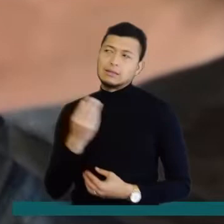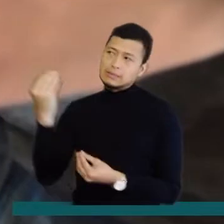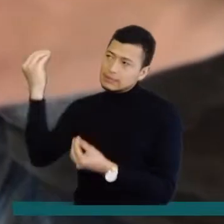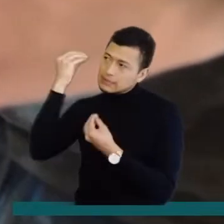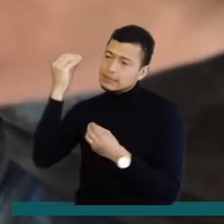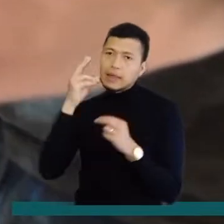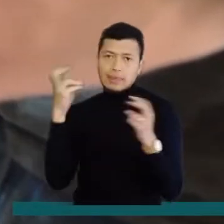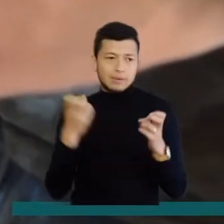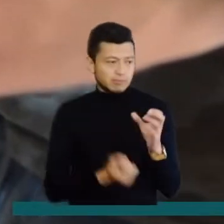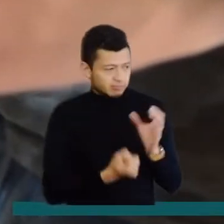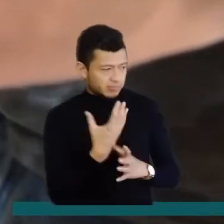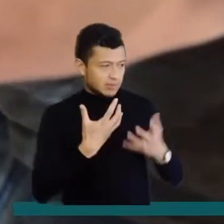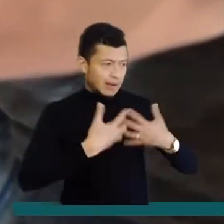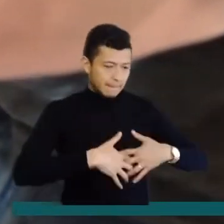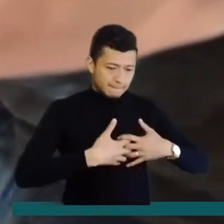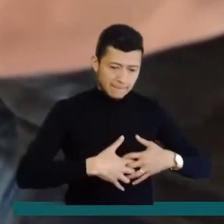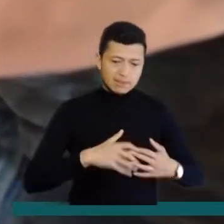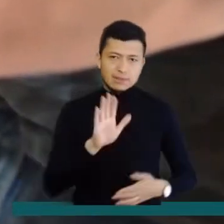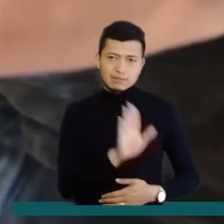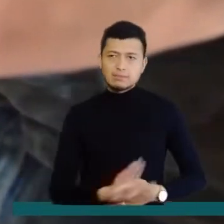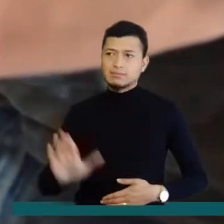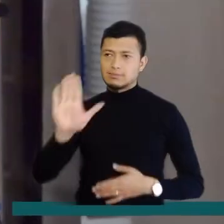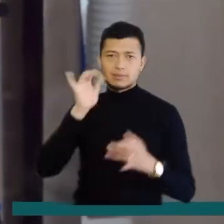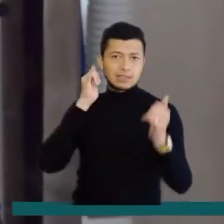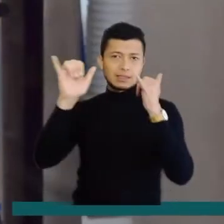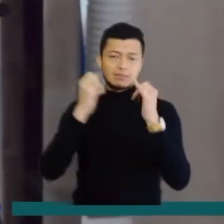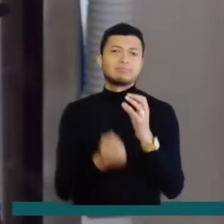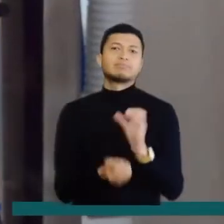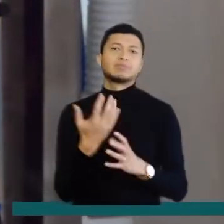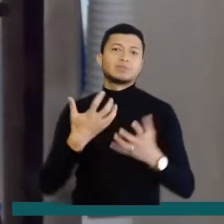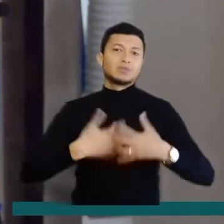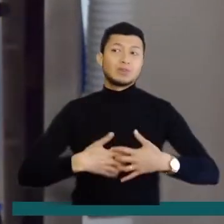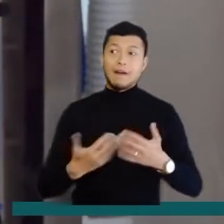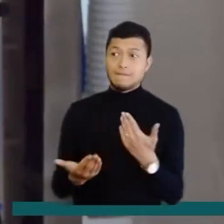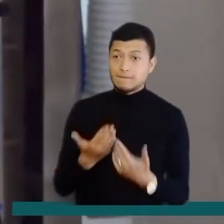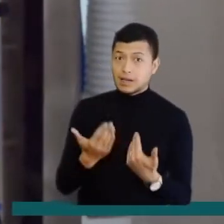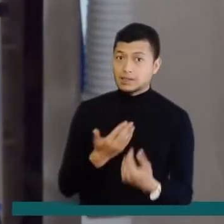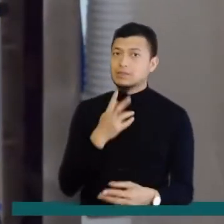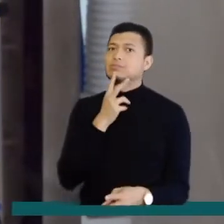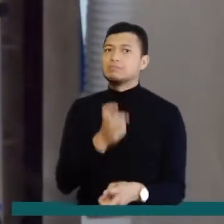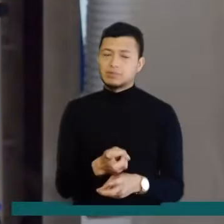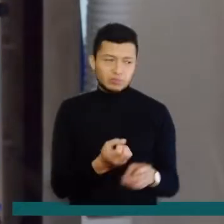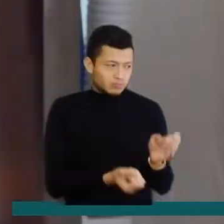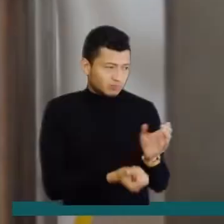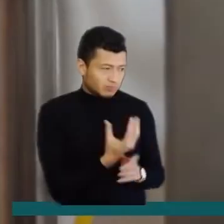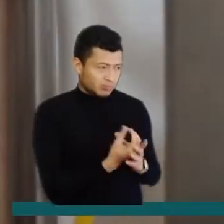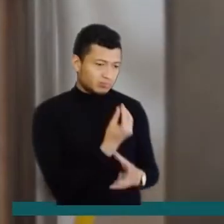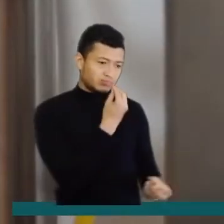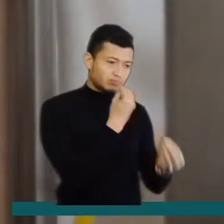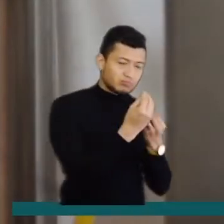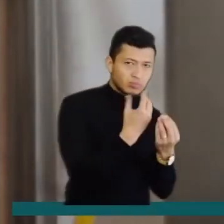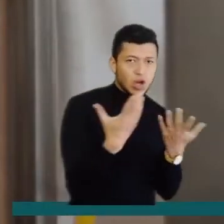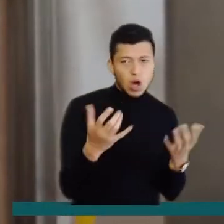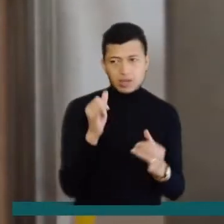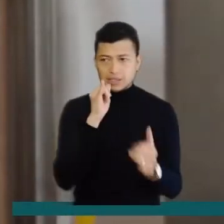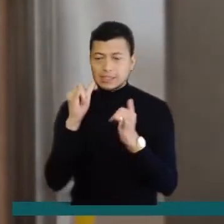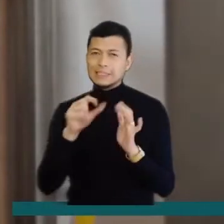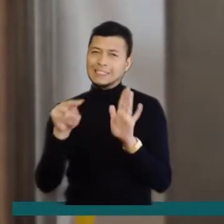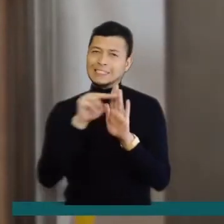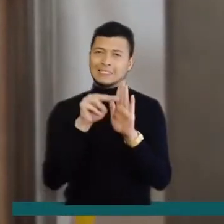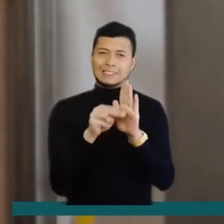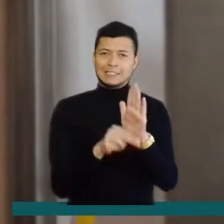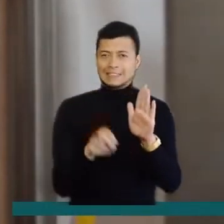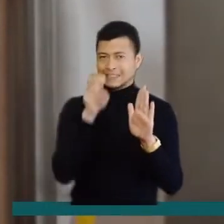crear empresa y crear una industria en el departamento de Casanare. No es una tarea fácil. La producción de alimentos o de bebidas embriagantes tiene una